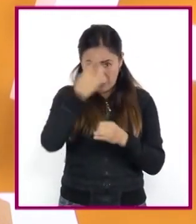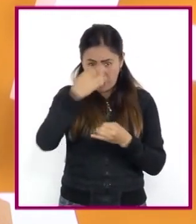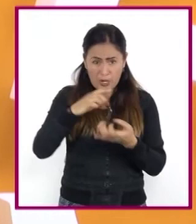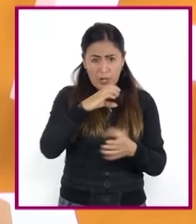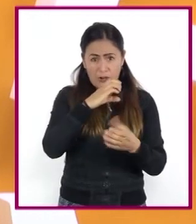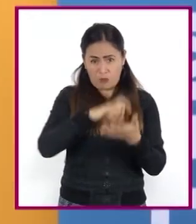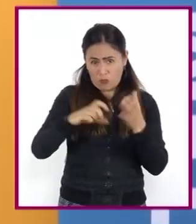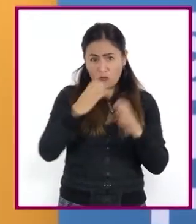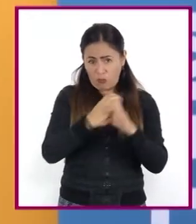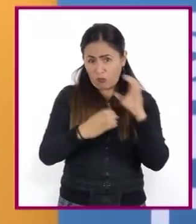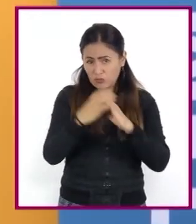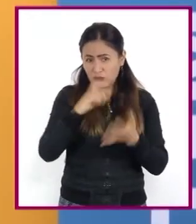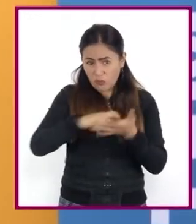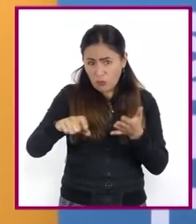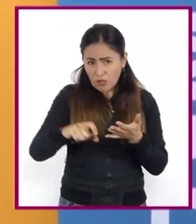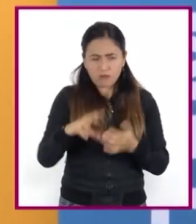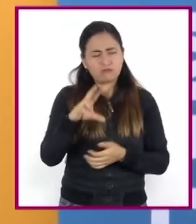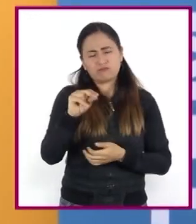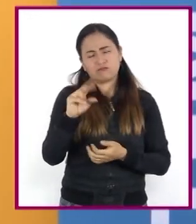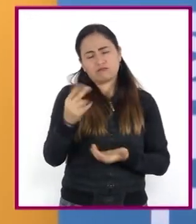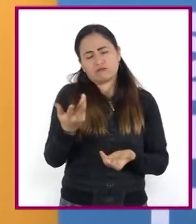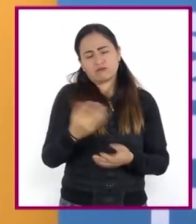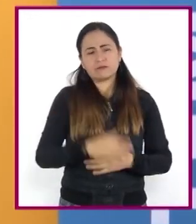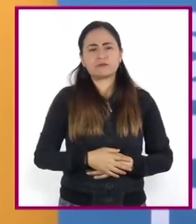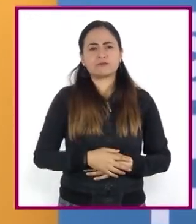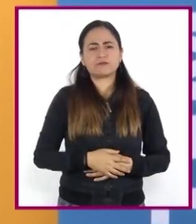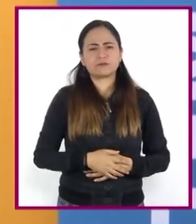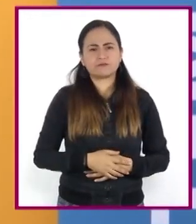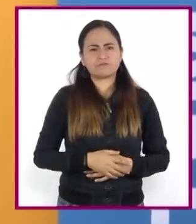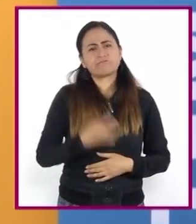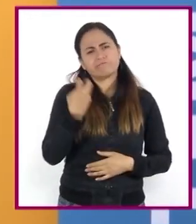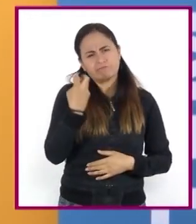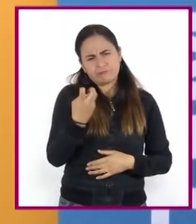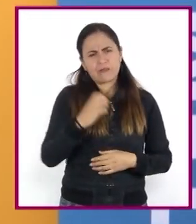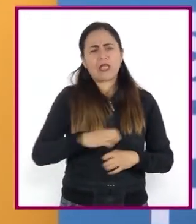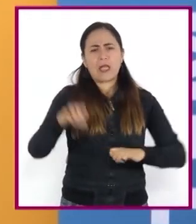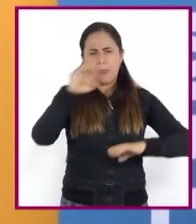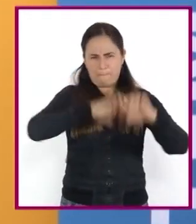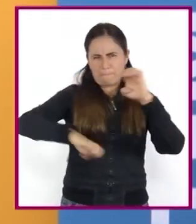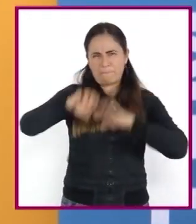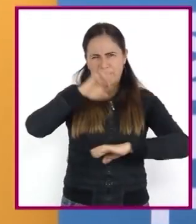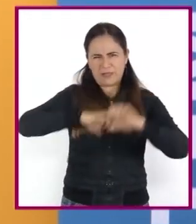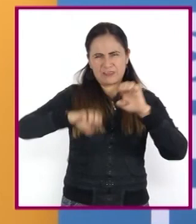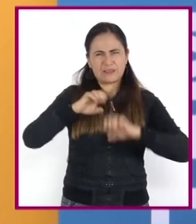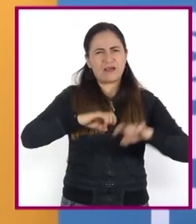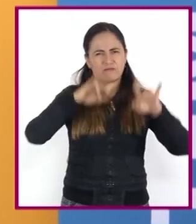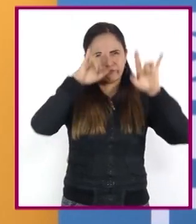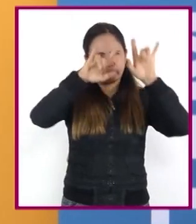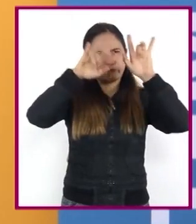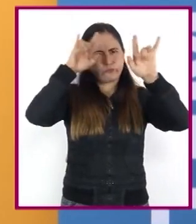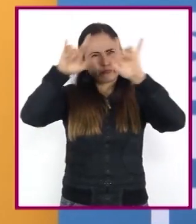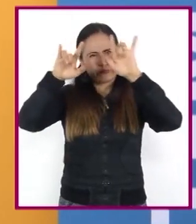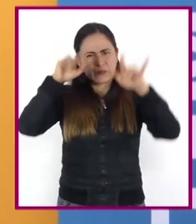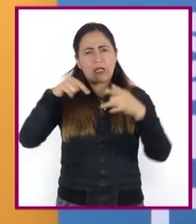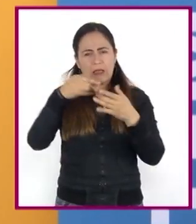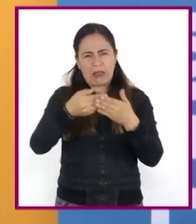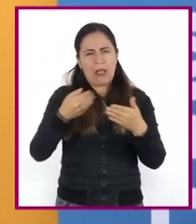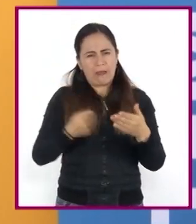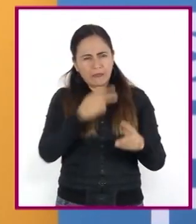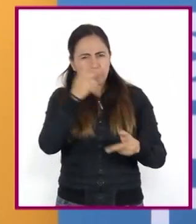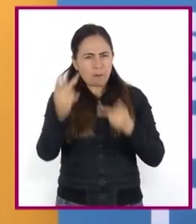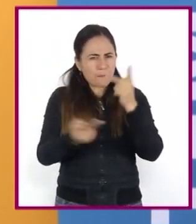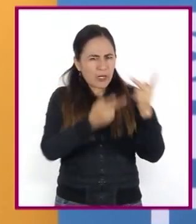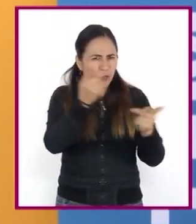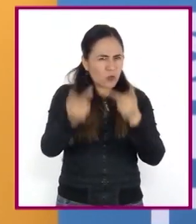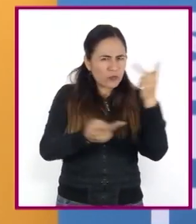sus compras. Derivado de esta situación, cierta empresa de publicidad realizó una encuesta a